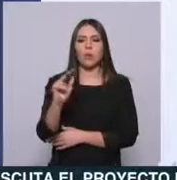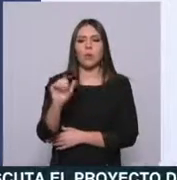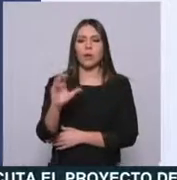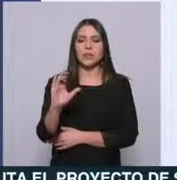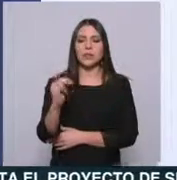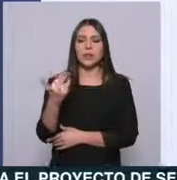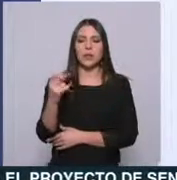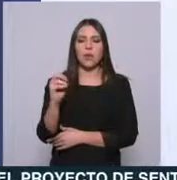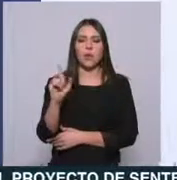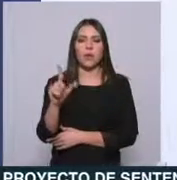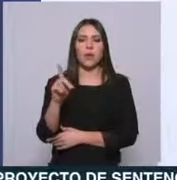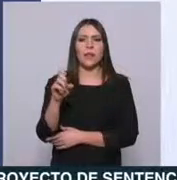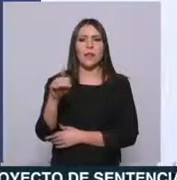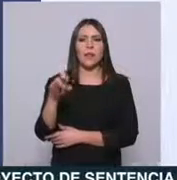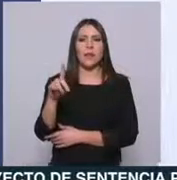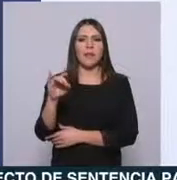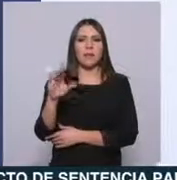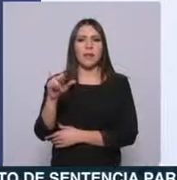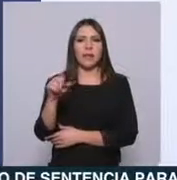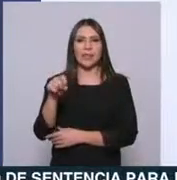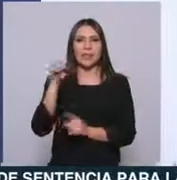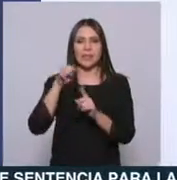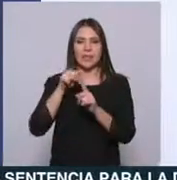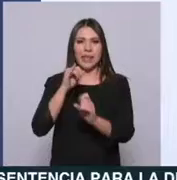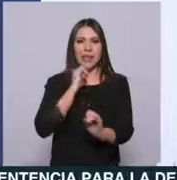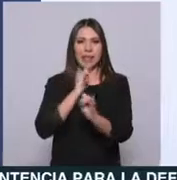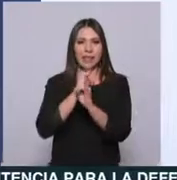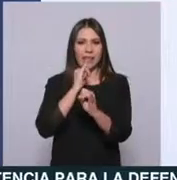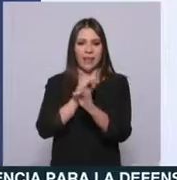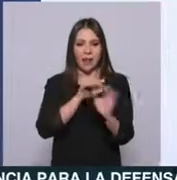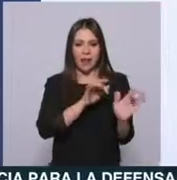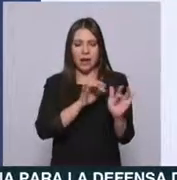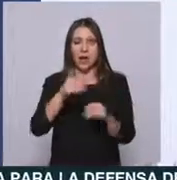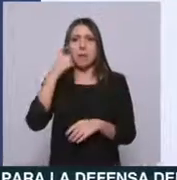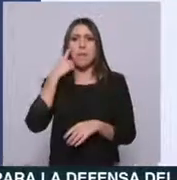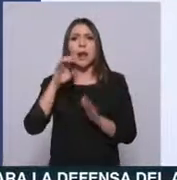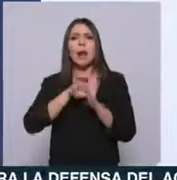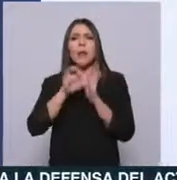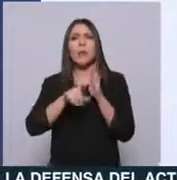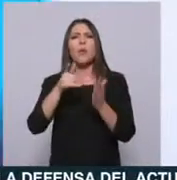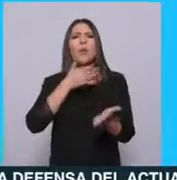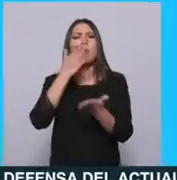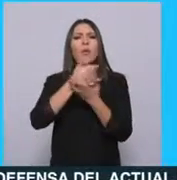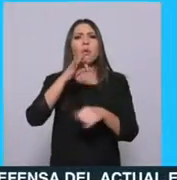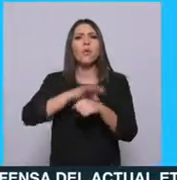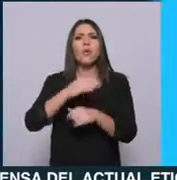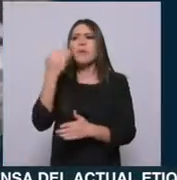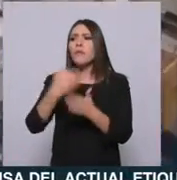huachicoldemedicinas.org para denunciar el desabasto de medicinas en el país. Vamos a conocer más detalles.